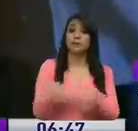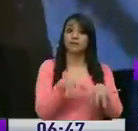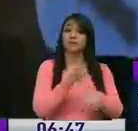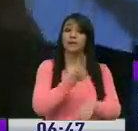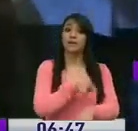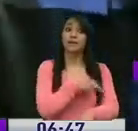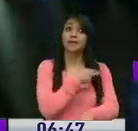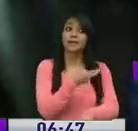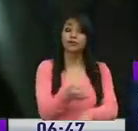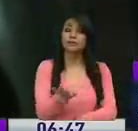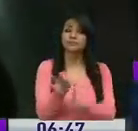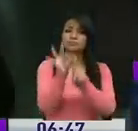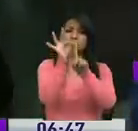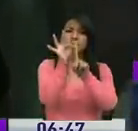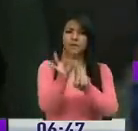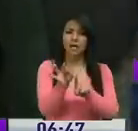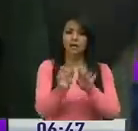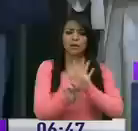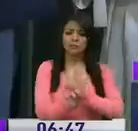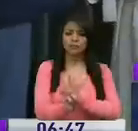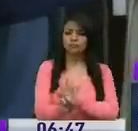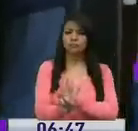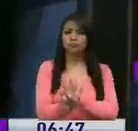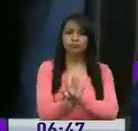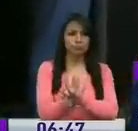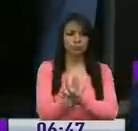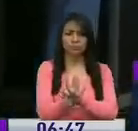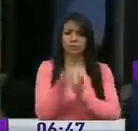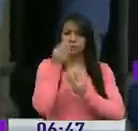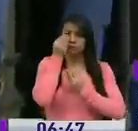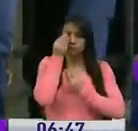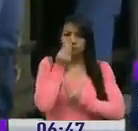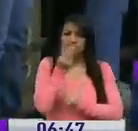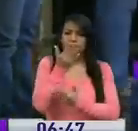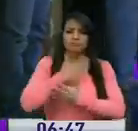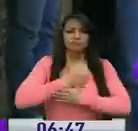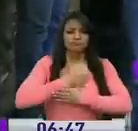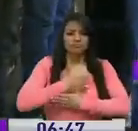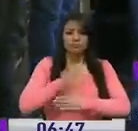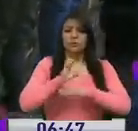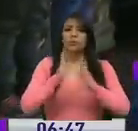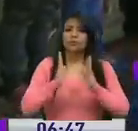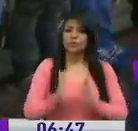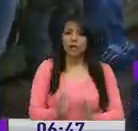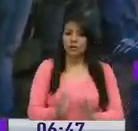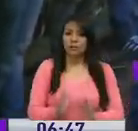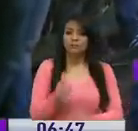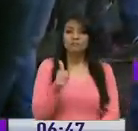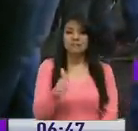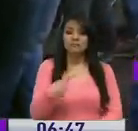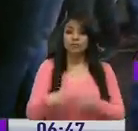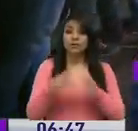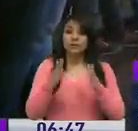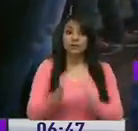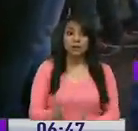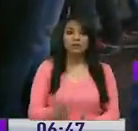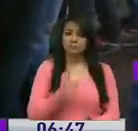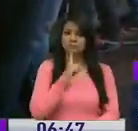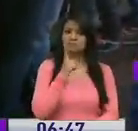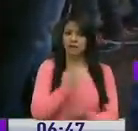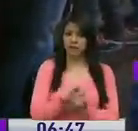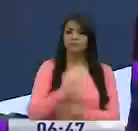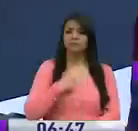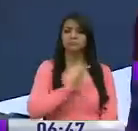Quito lejos de parecer un acto folclórico es la expresión de lo que significa para el ecuatoriano y en particular para el quiteño ser un verdadero